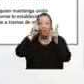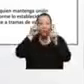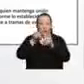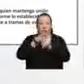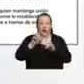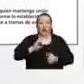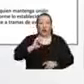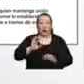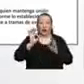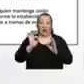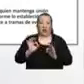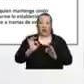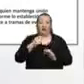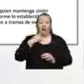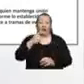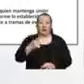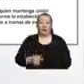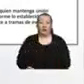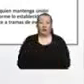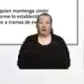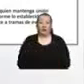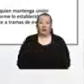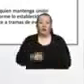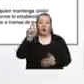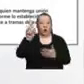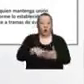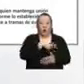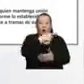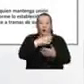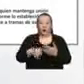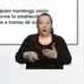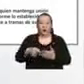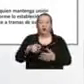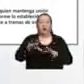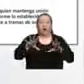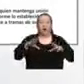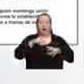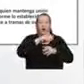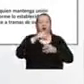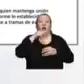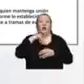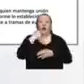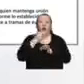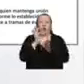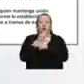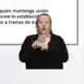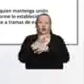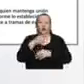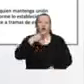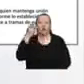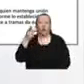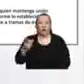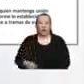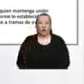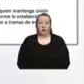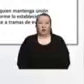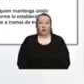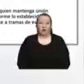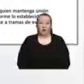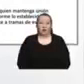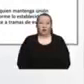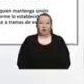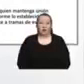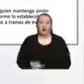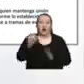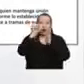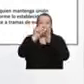popular decía artículo 4 previsiones de ocupación desempeño a cargo en el sector público las personas sean artículo